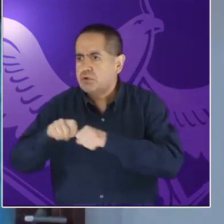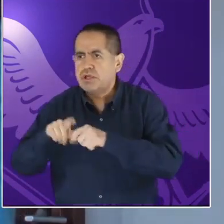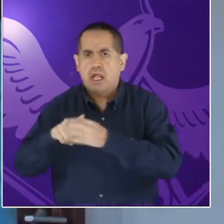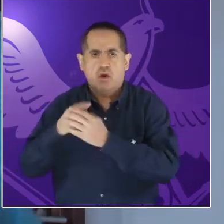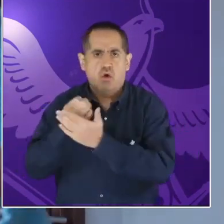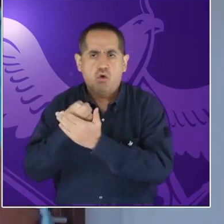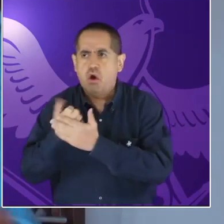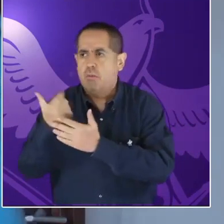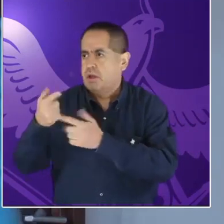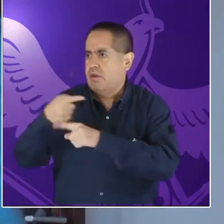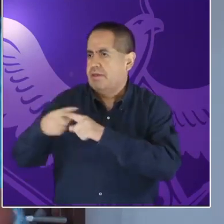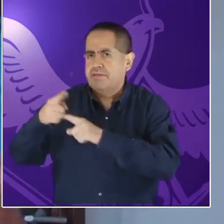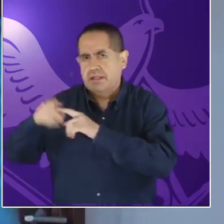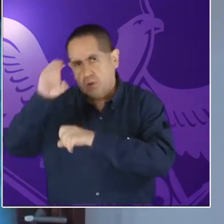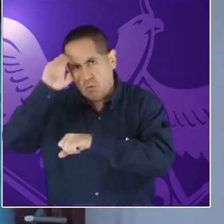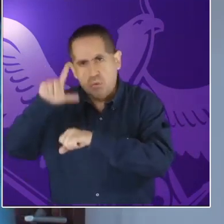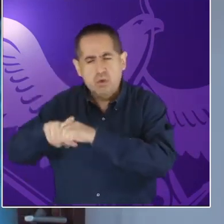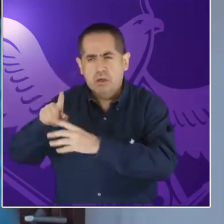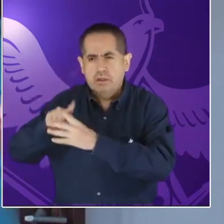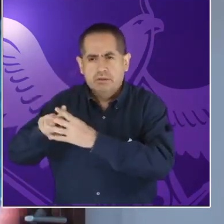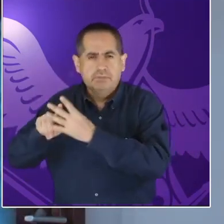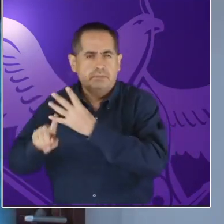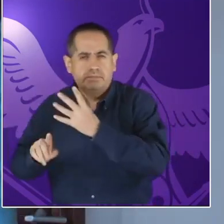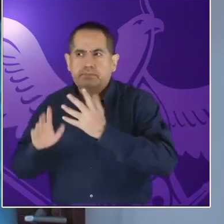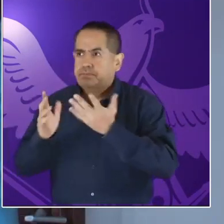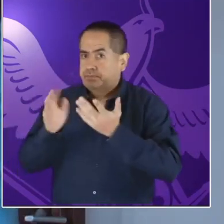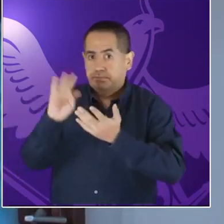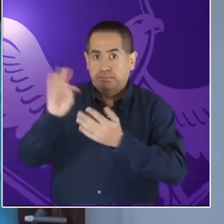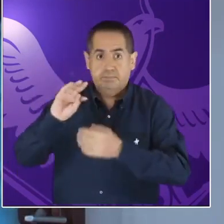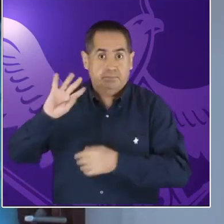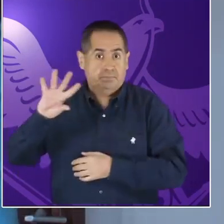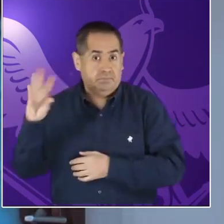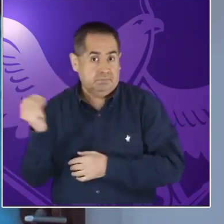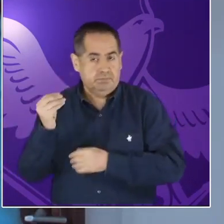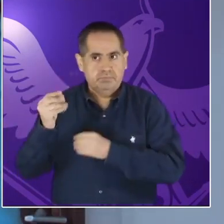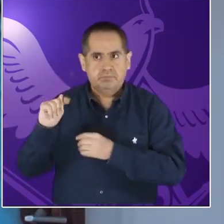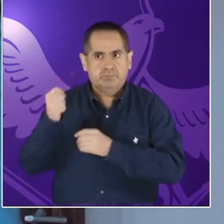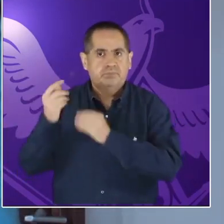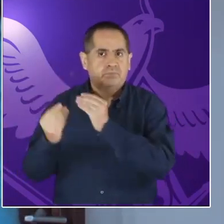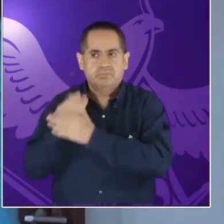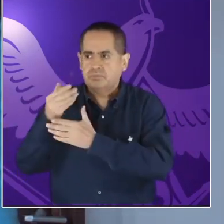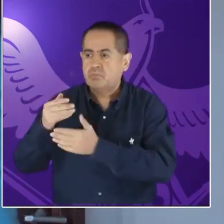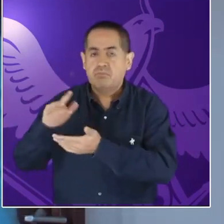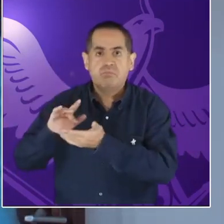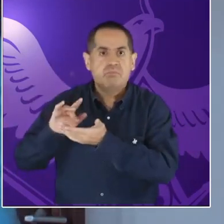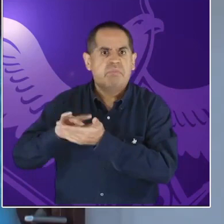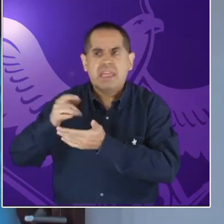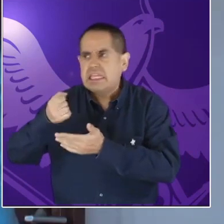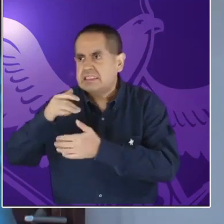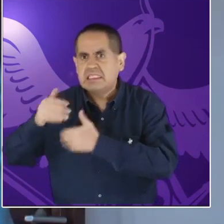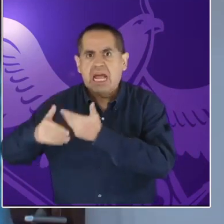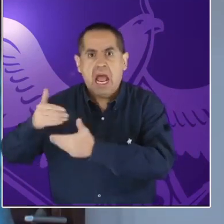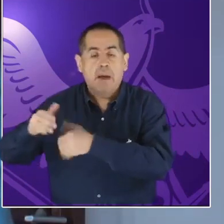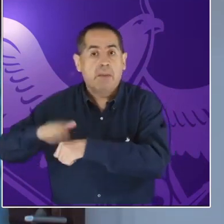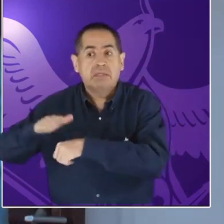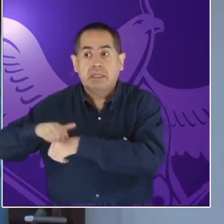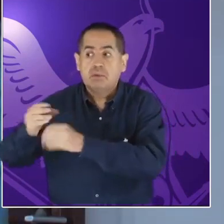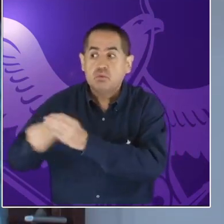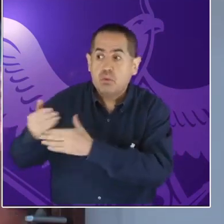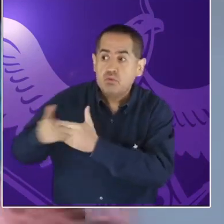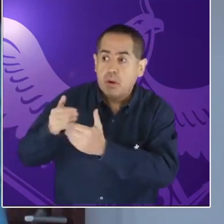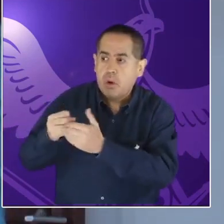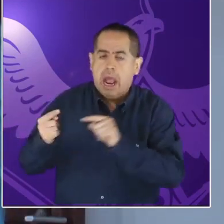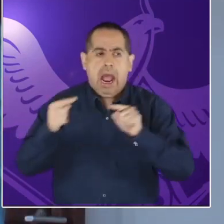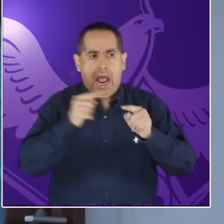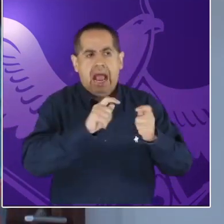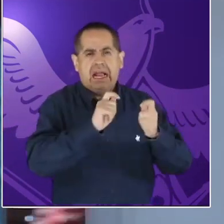procesos económicos, sociales, culturales, ¿no?, incluso tecnológicos y avances de la medicina que se